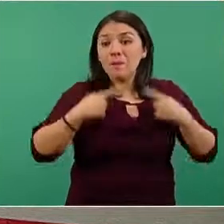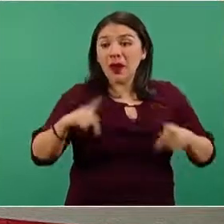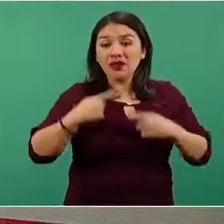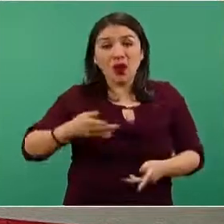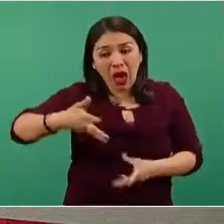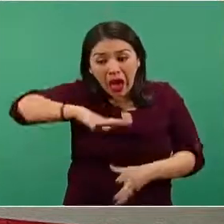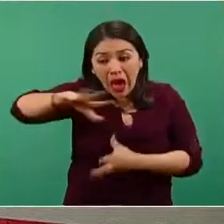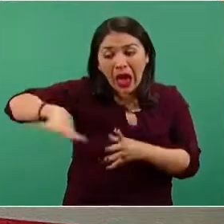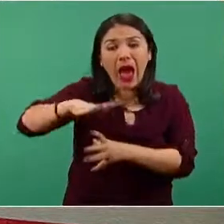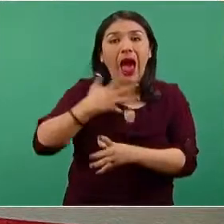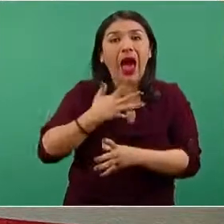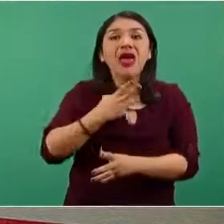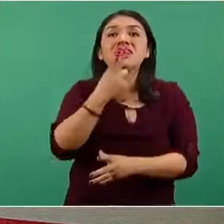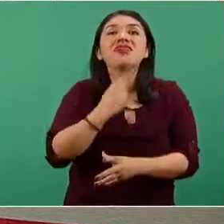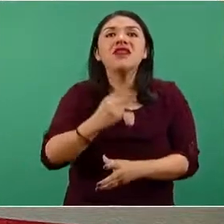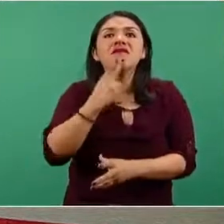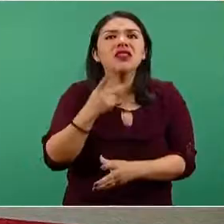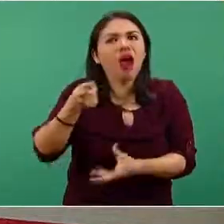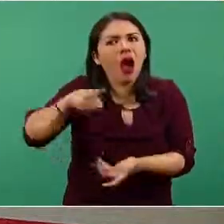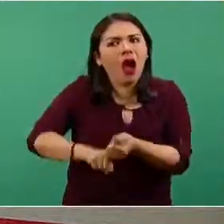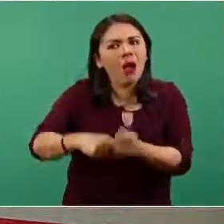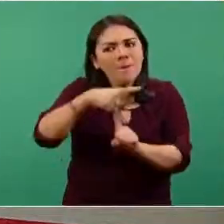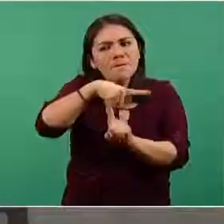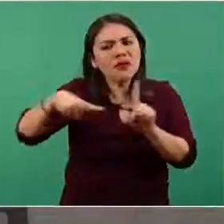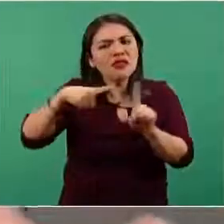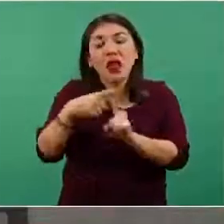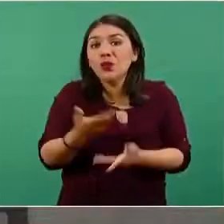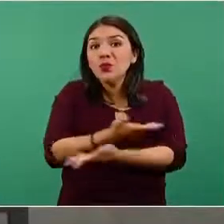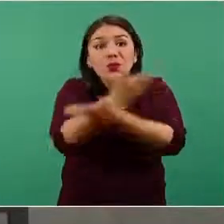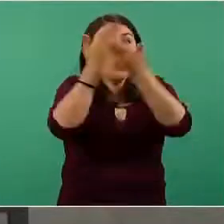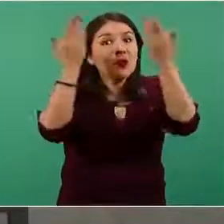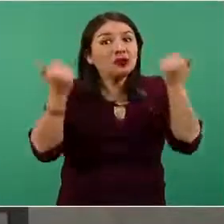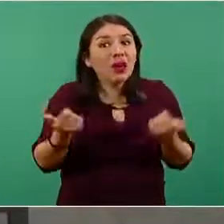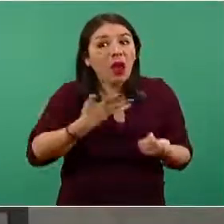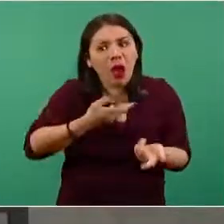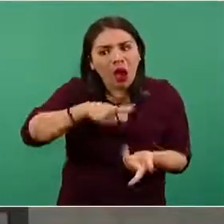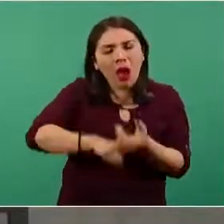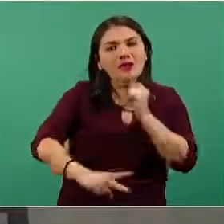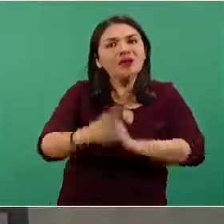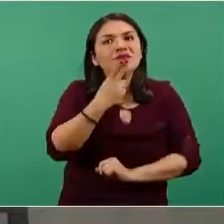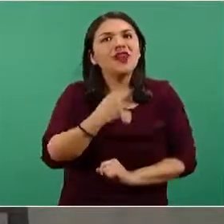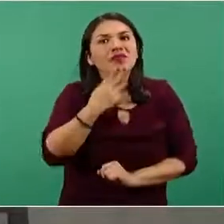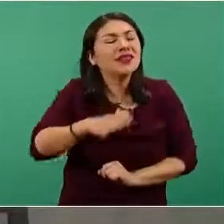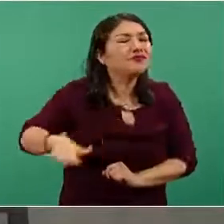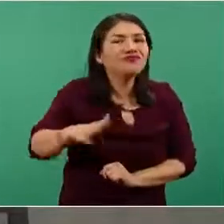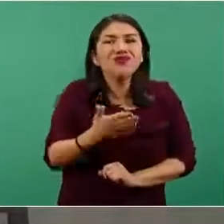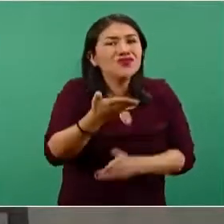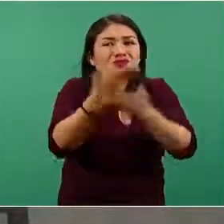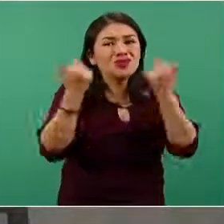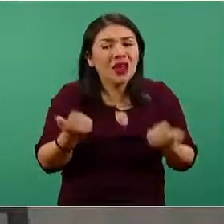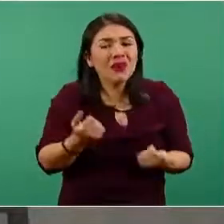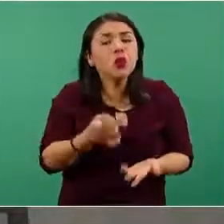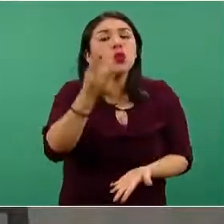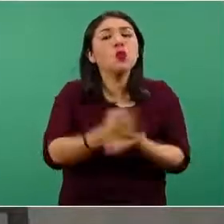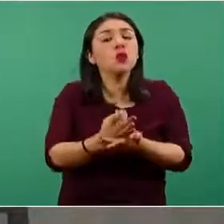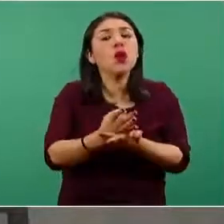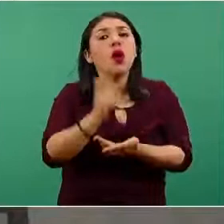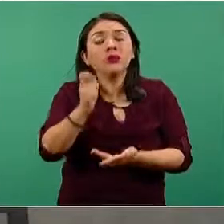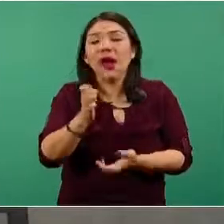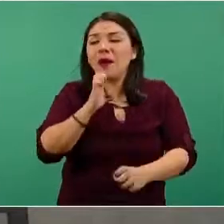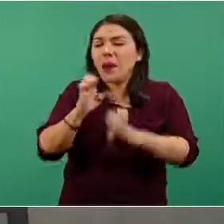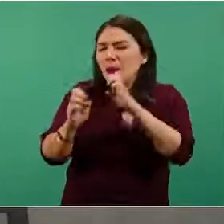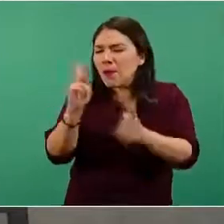diabetes desconocen su estado de salud, su condición de padecer diabetes, y solo se detectan durante la